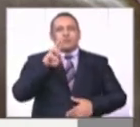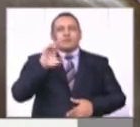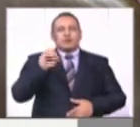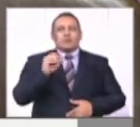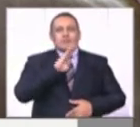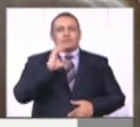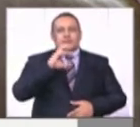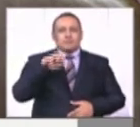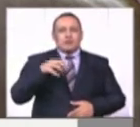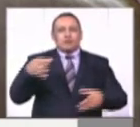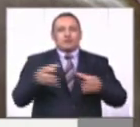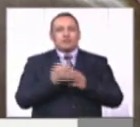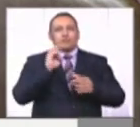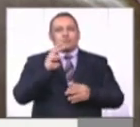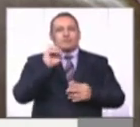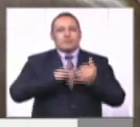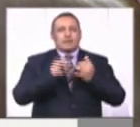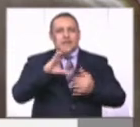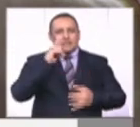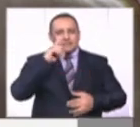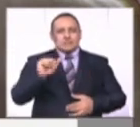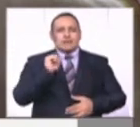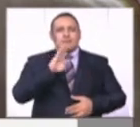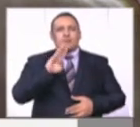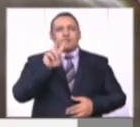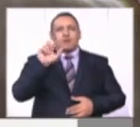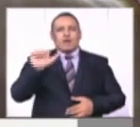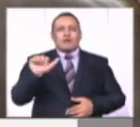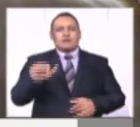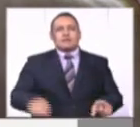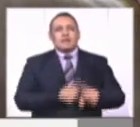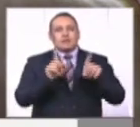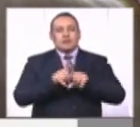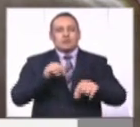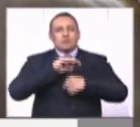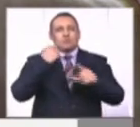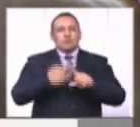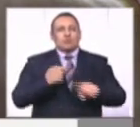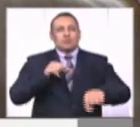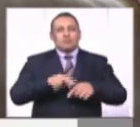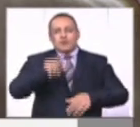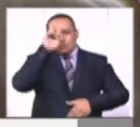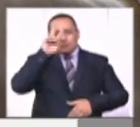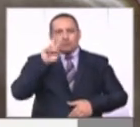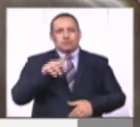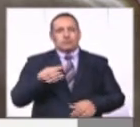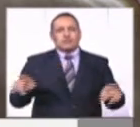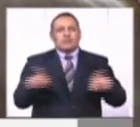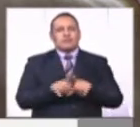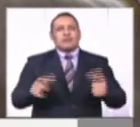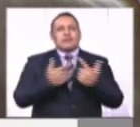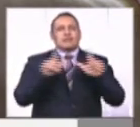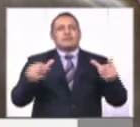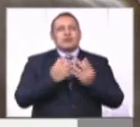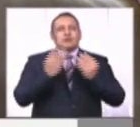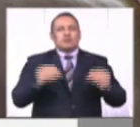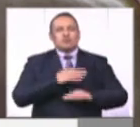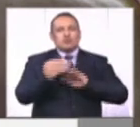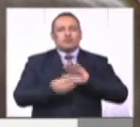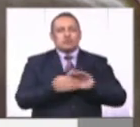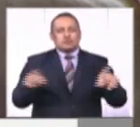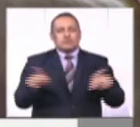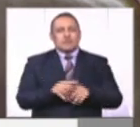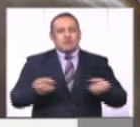bcp y del grupo brecia Dueños del BBVA por expuesto y por un Perú libre de corrupción